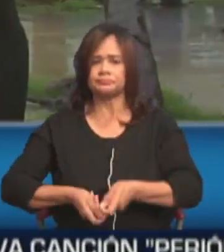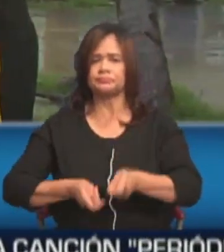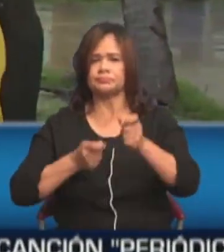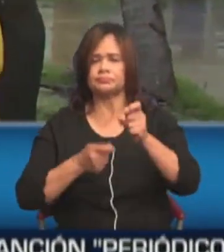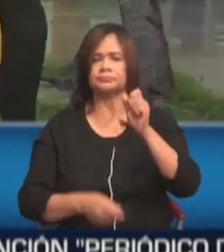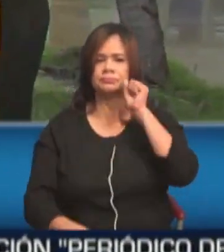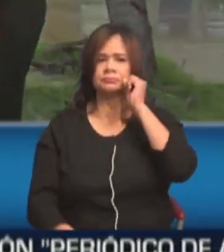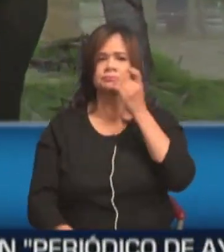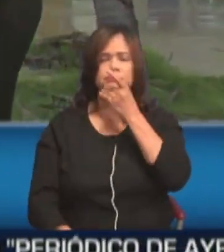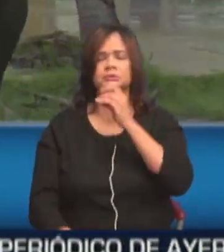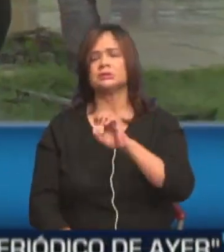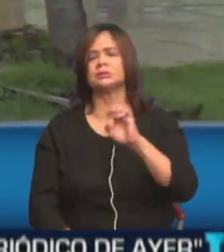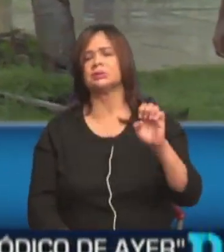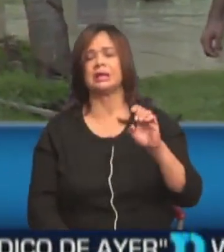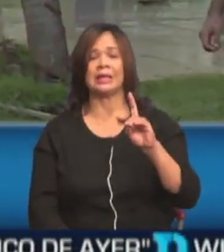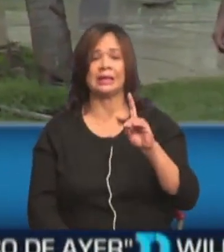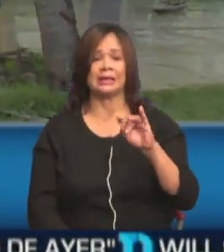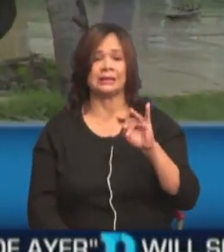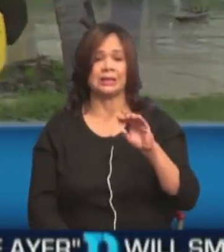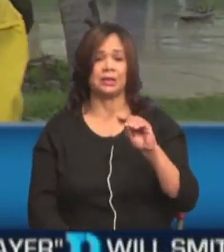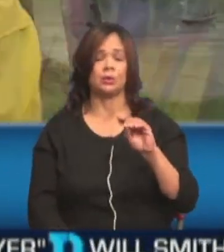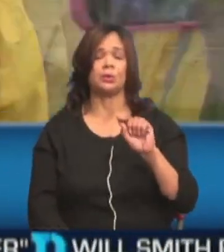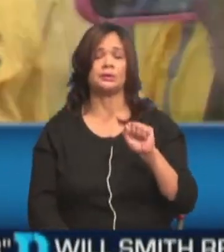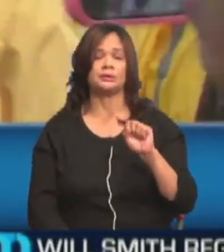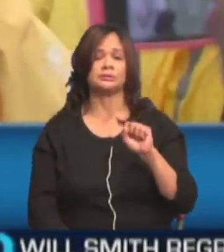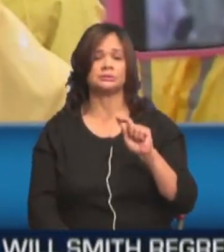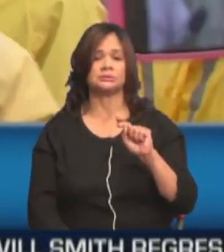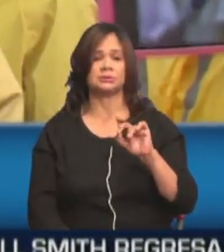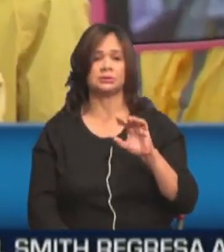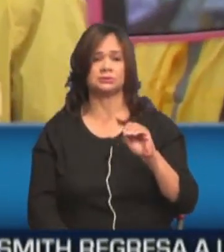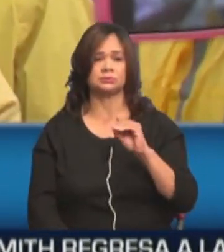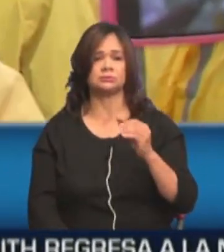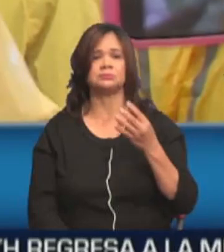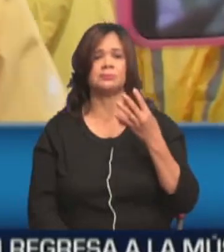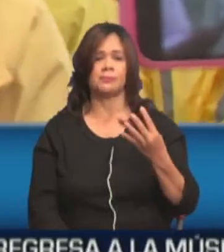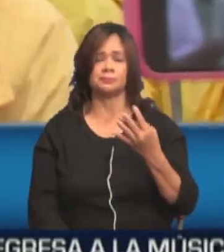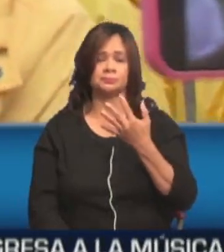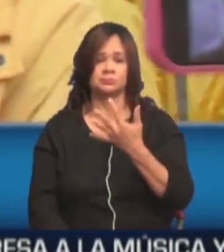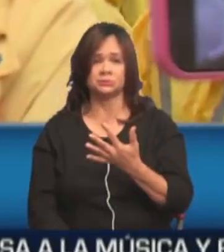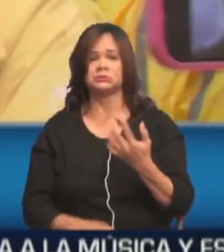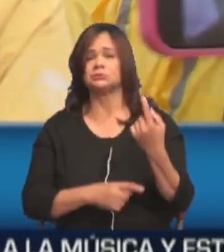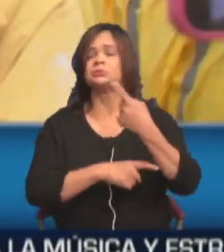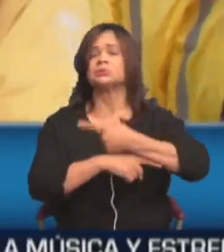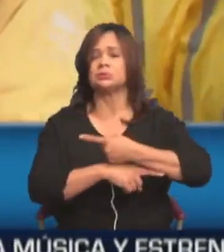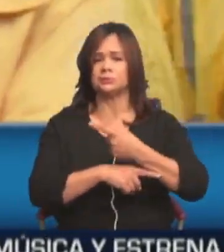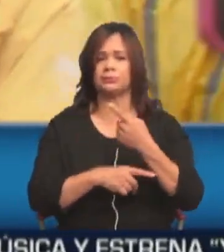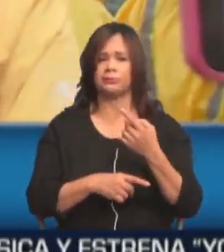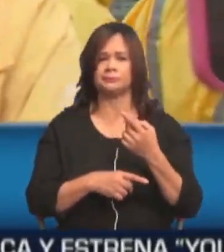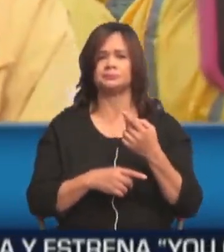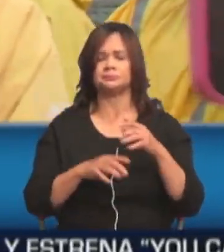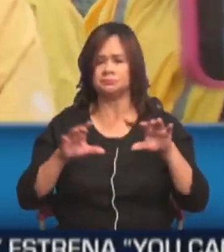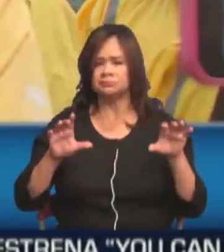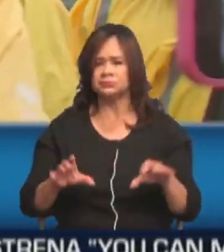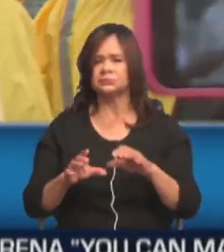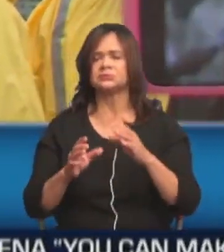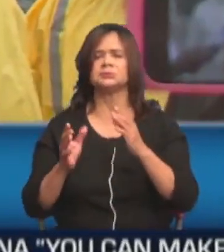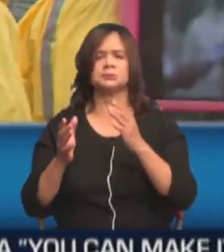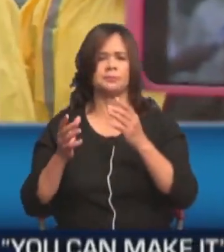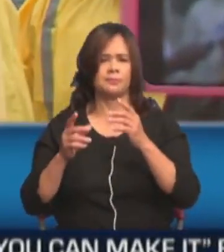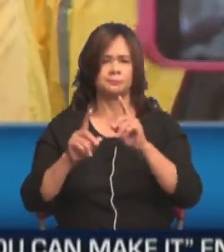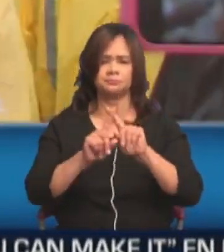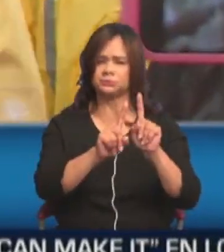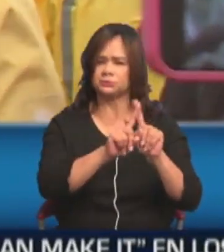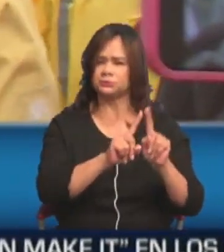Santo Domingo Este, Dio Astacio. Tenemos 4 o 5 días haciendo los ajustes del lugar a